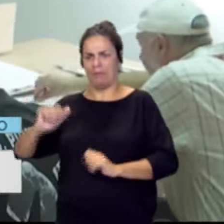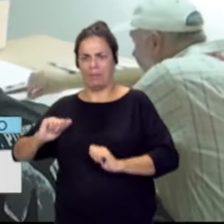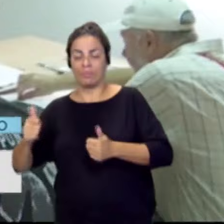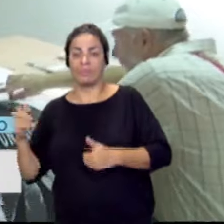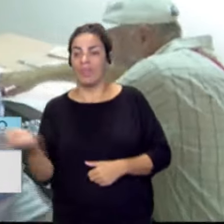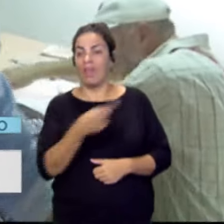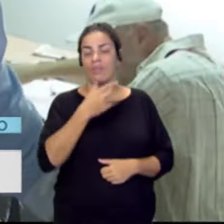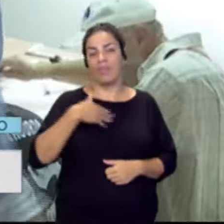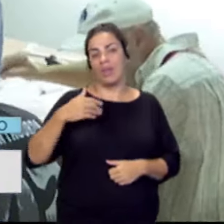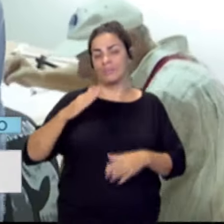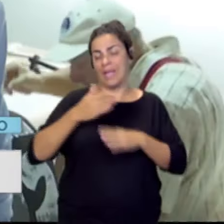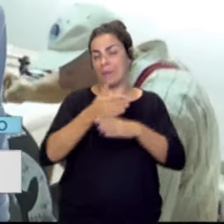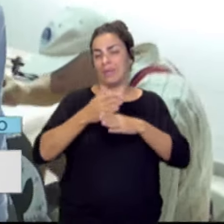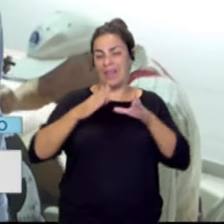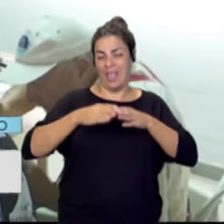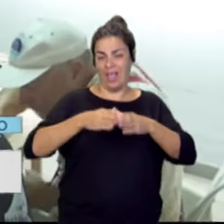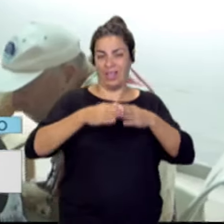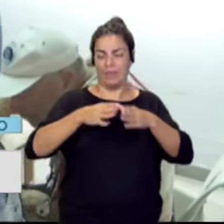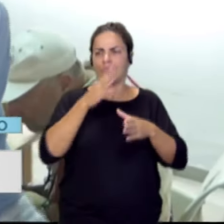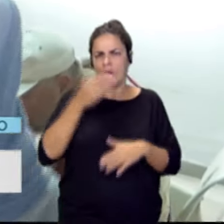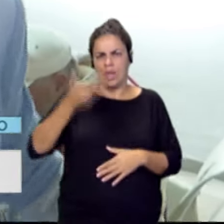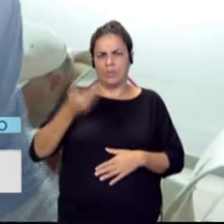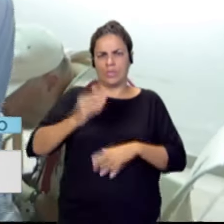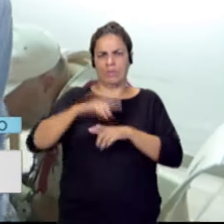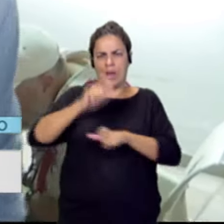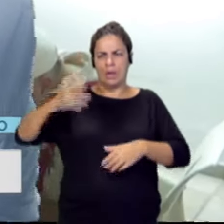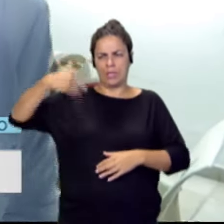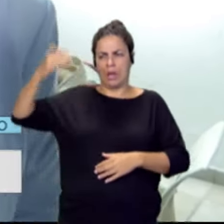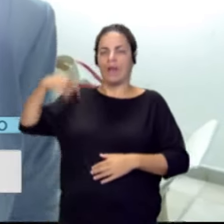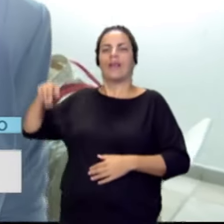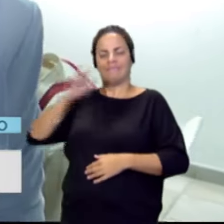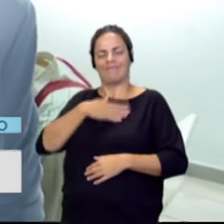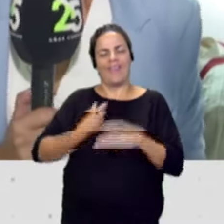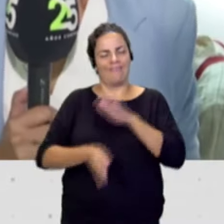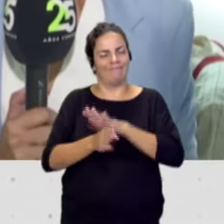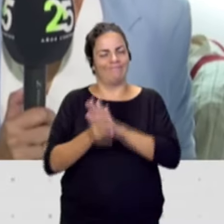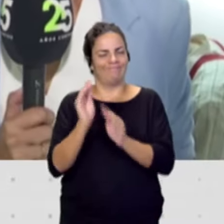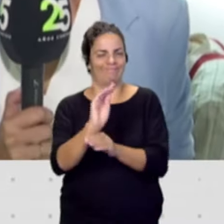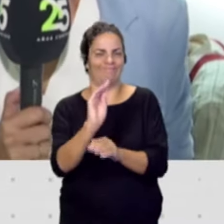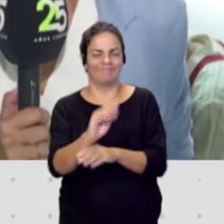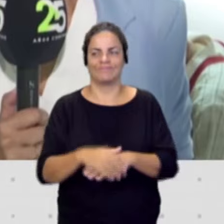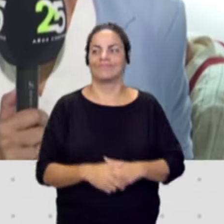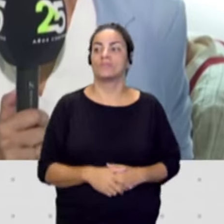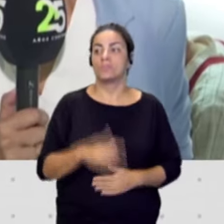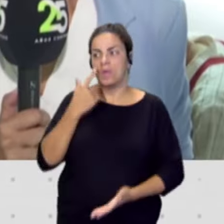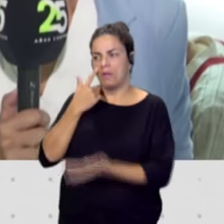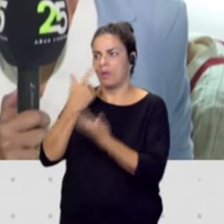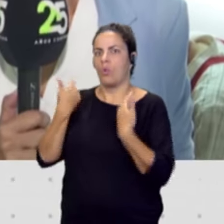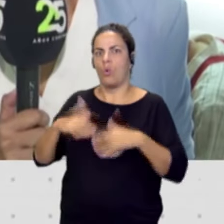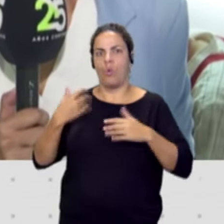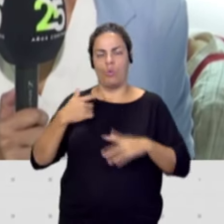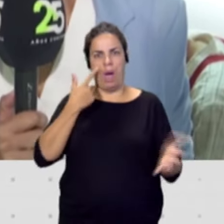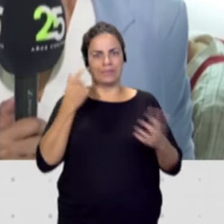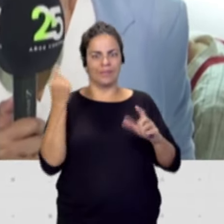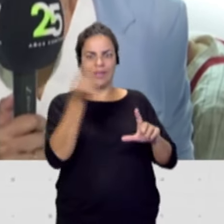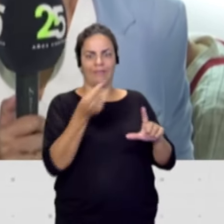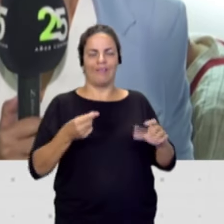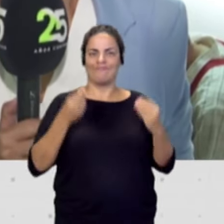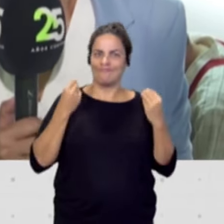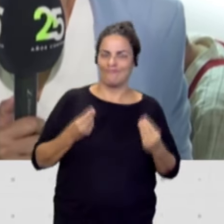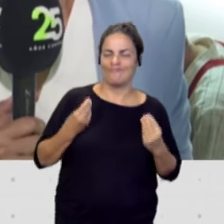que tan importante fue para nuestro antepasado, siga viva y no se pierda. Bueno, y como vemos, Mónica, son unos auténticos artistas. Buenos